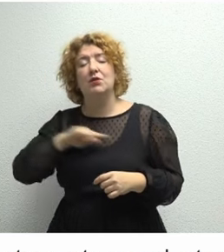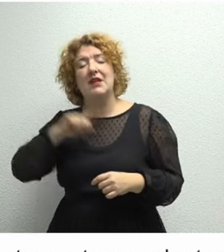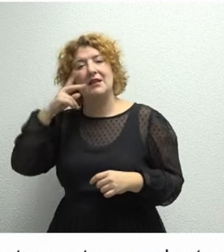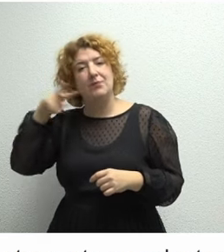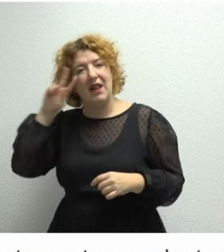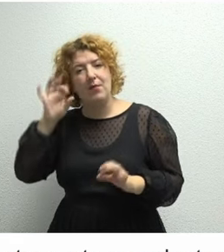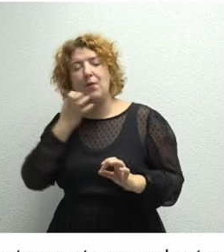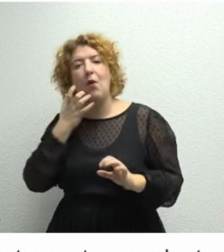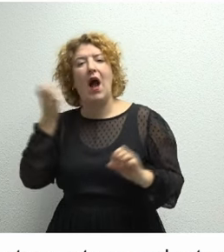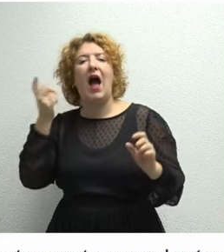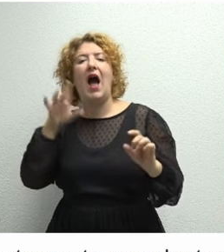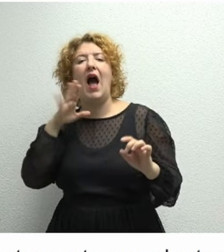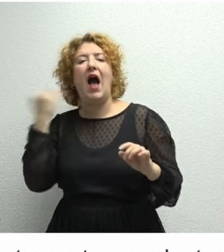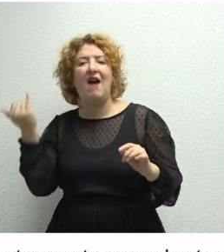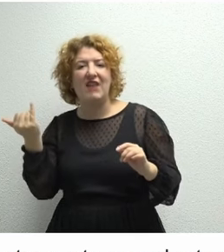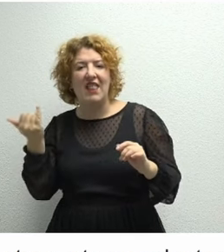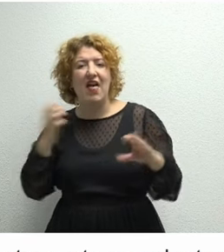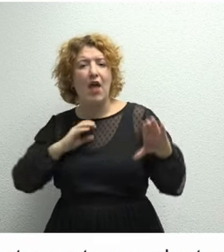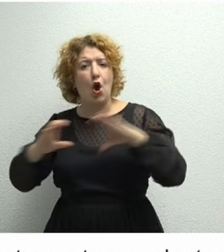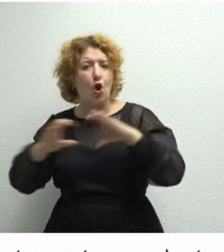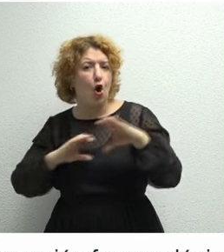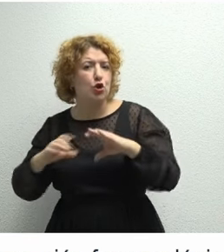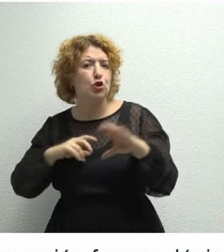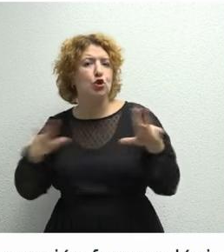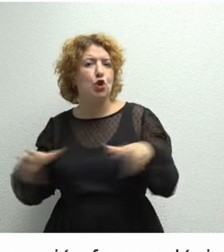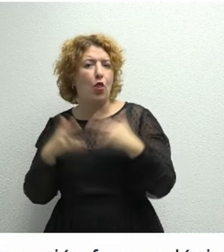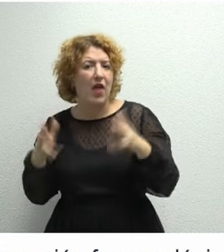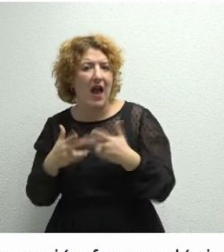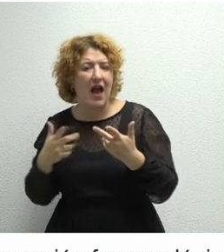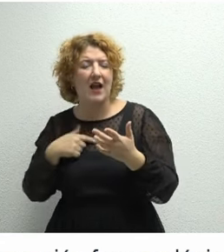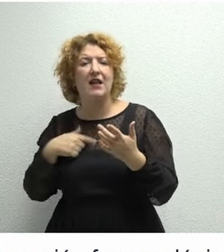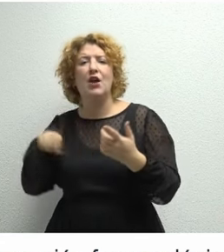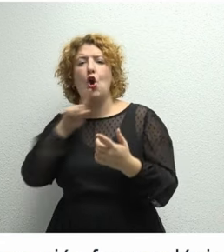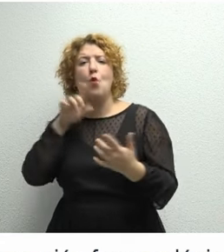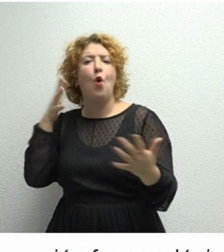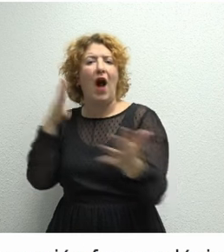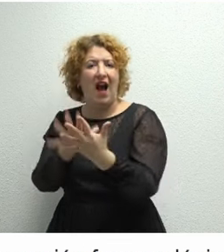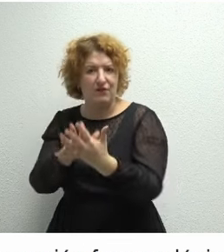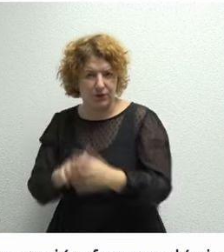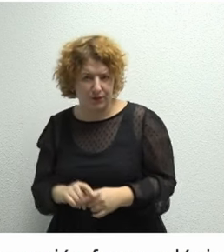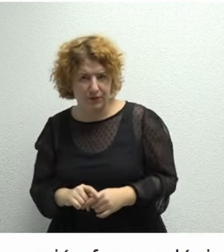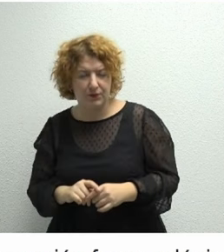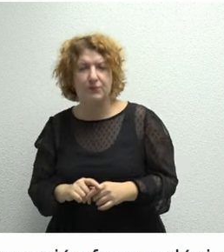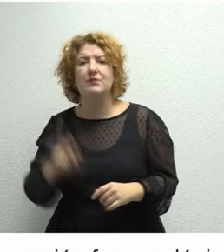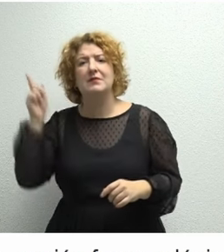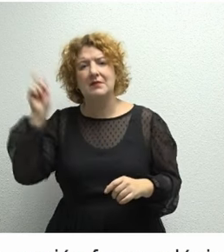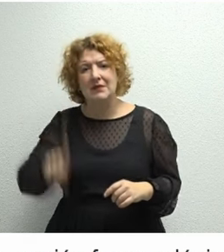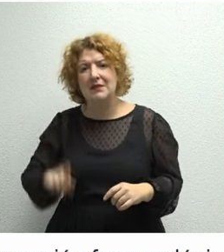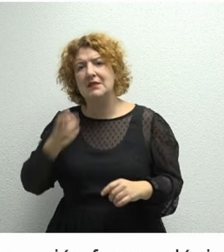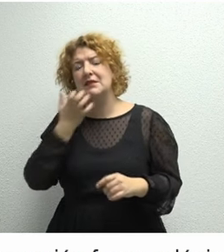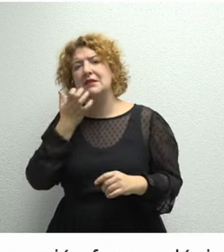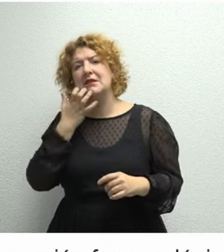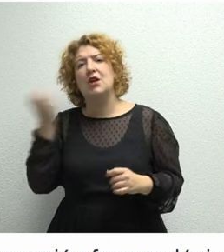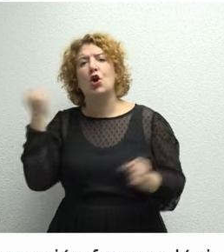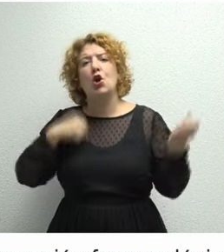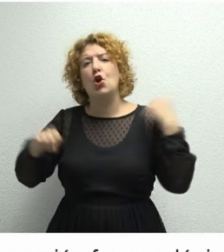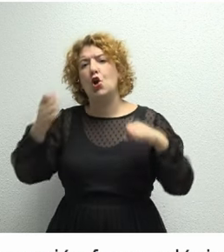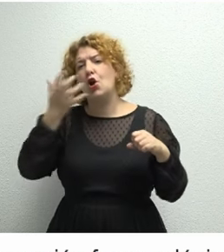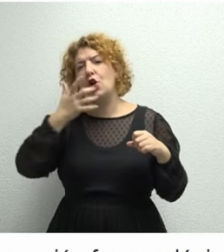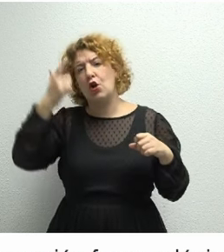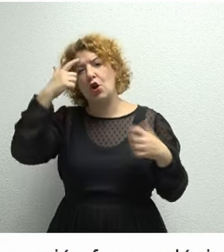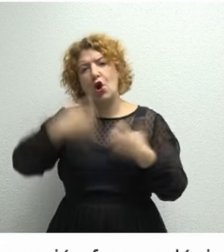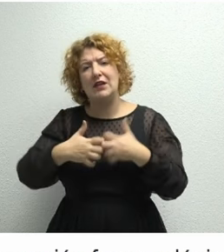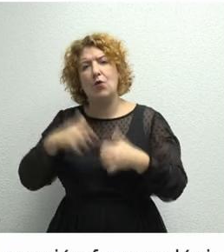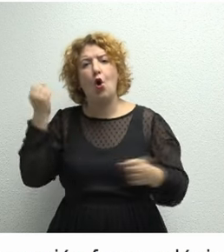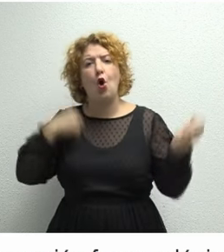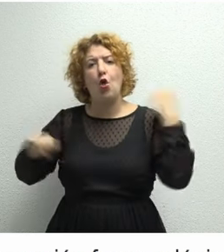habilidades de comunicación habilidades sociales y de afrontamiento también intervenciones cognitivos conductuales otros tipos